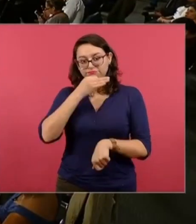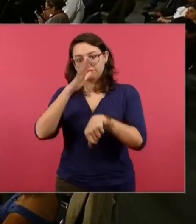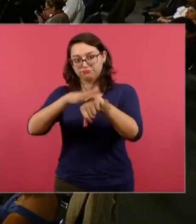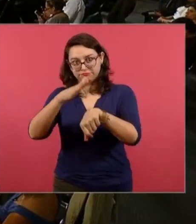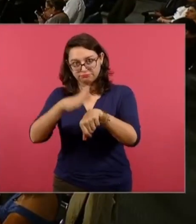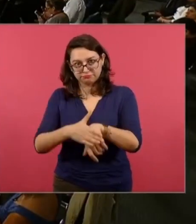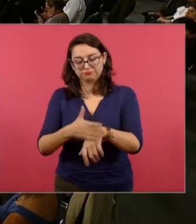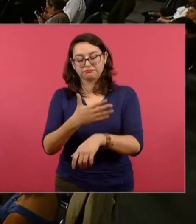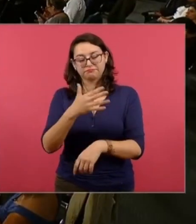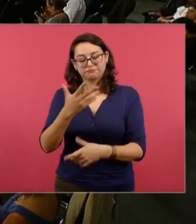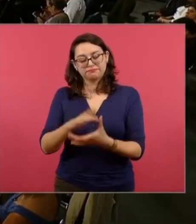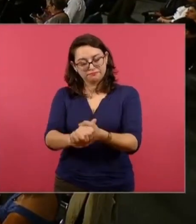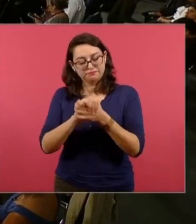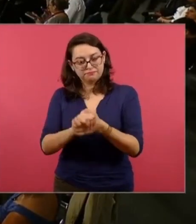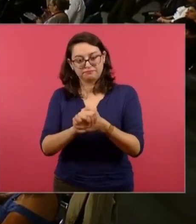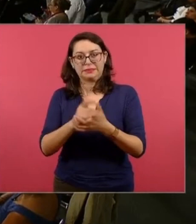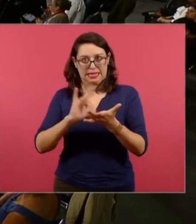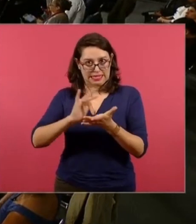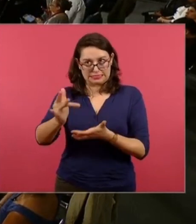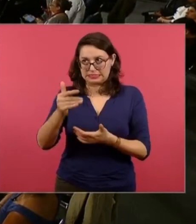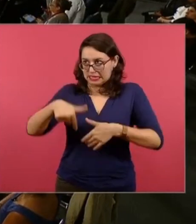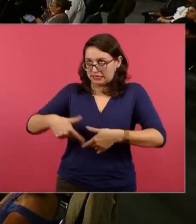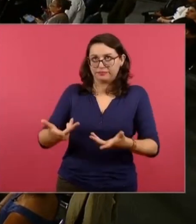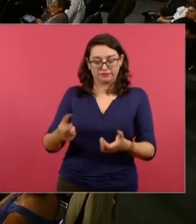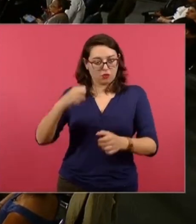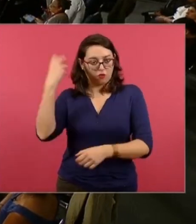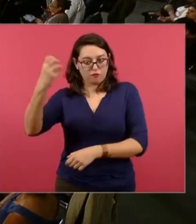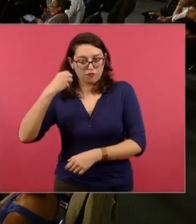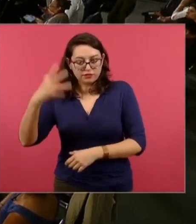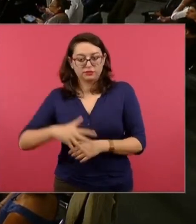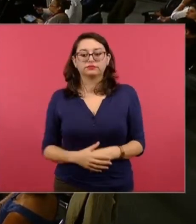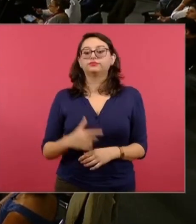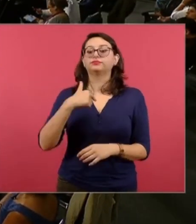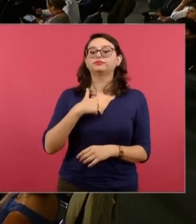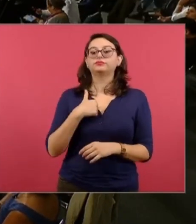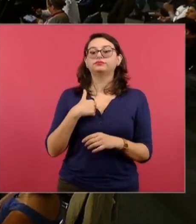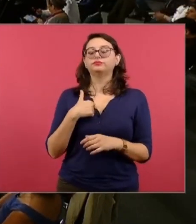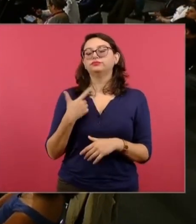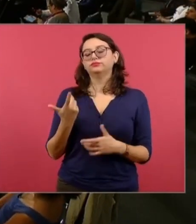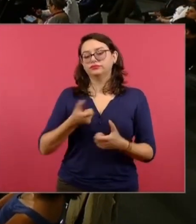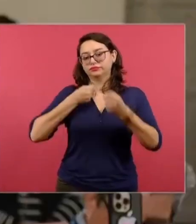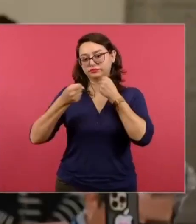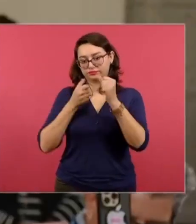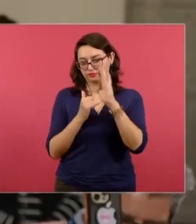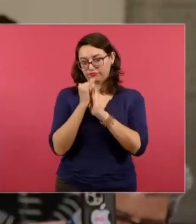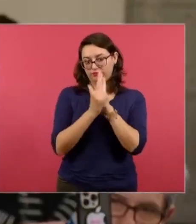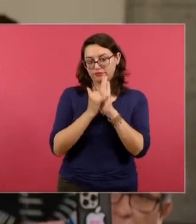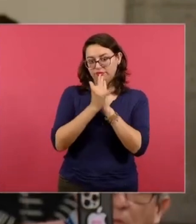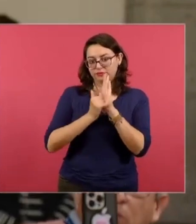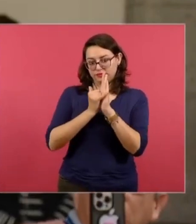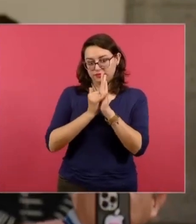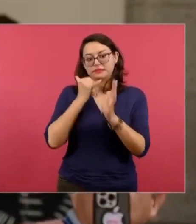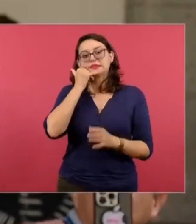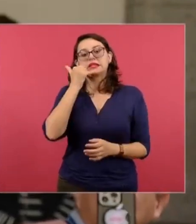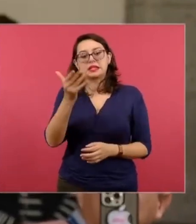estas conferencias de prensa. Me llamo Miguel Ángel Ricaud, del canal Miki Noticias de YouTube. Yo quisiera preguntarle cómo se hicieron